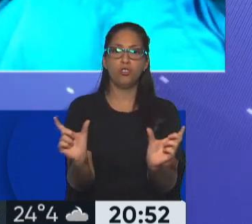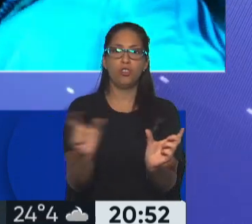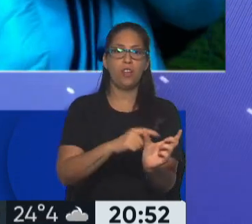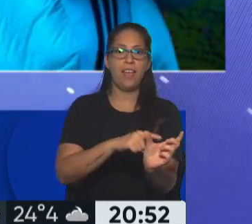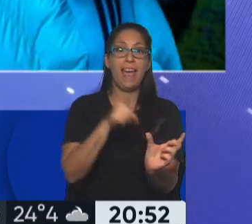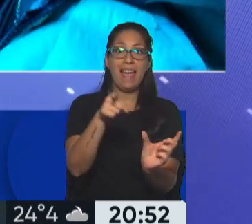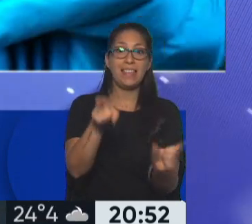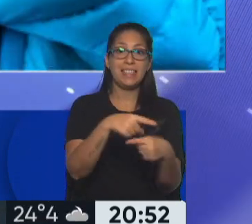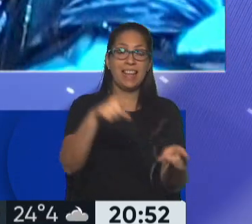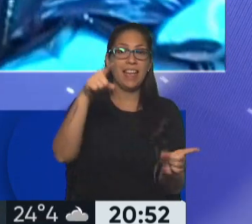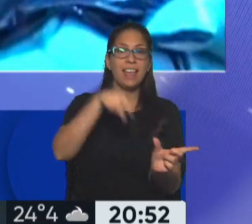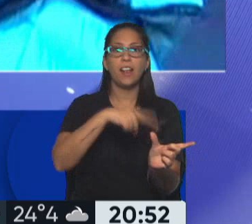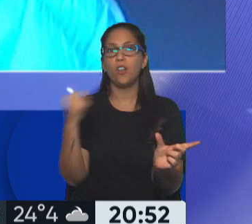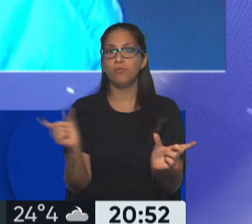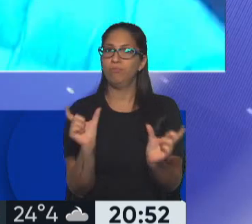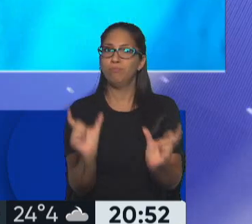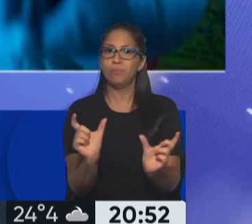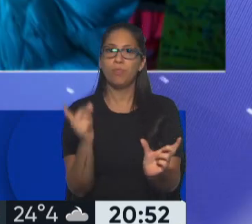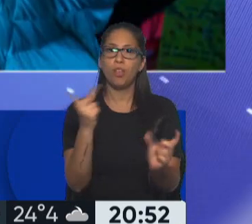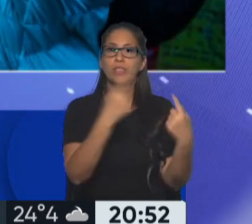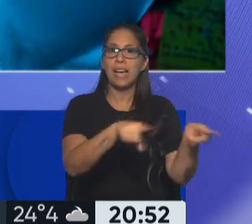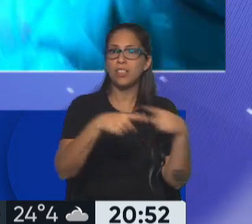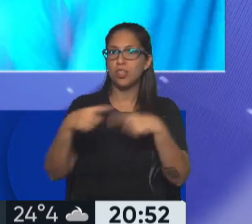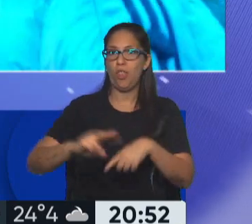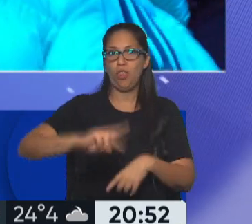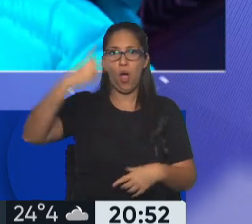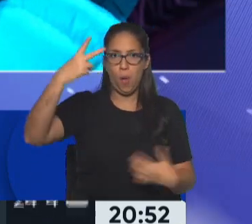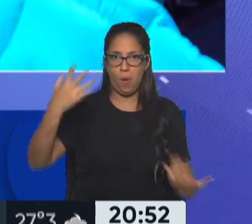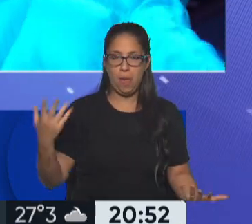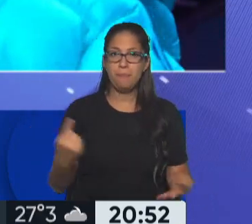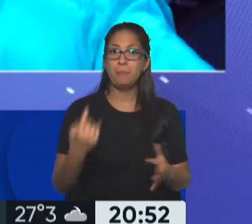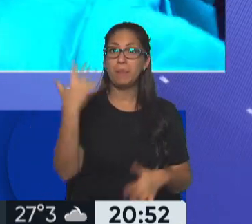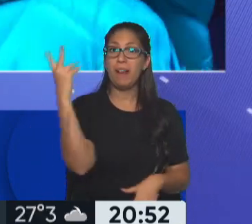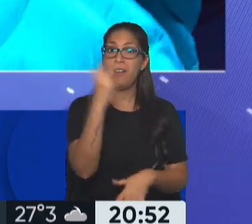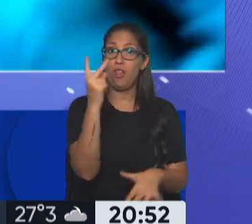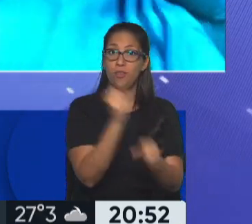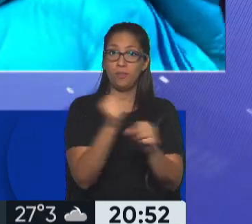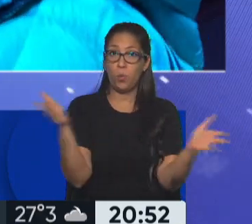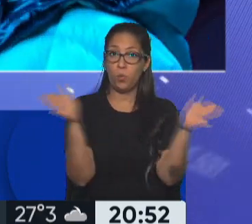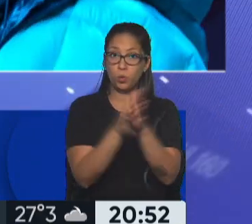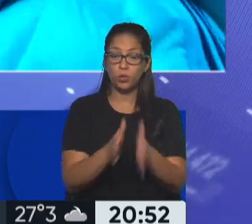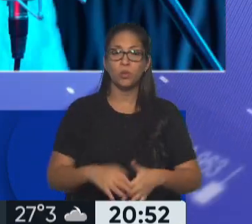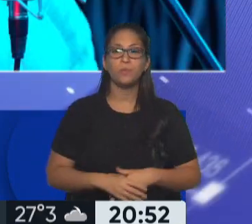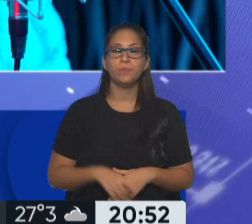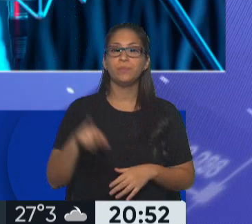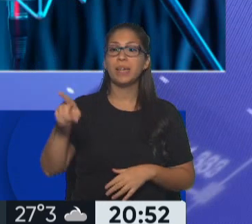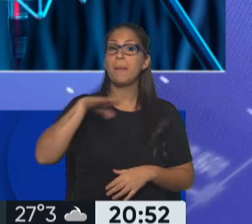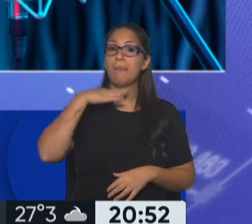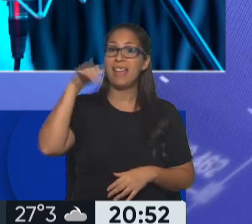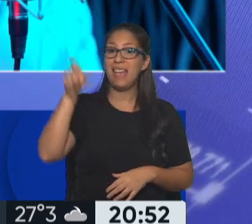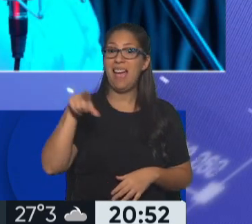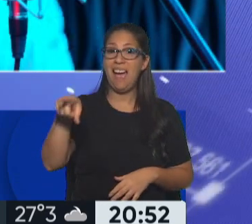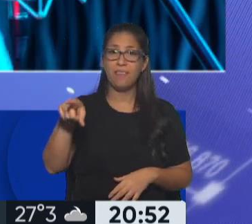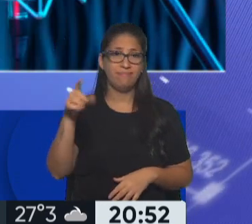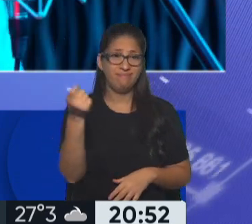estamos escuchando, y Entre las 20, así que tenemos como de chapa doble. Bueno, es la primera vez que ellos trabajan juntos. Este artista mexicano tiene